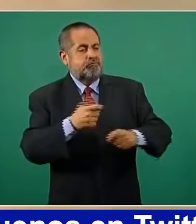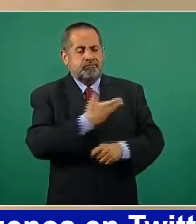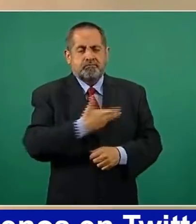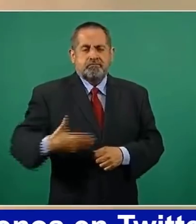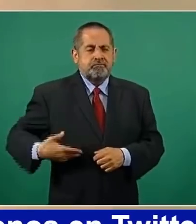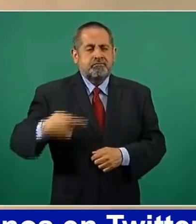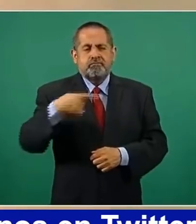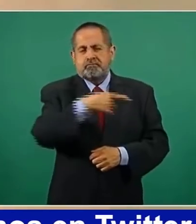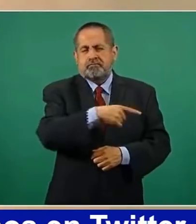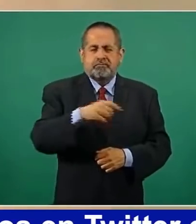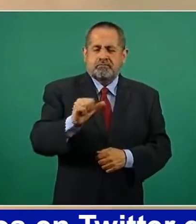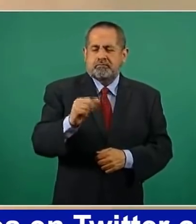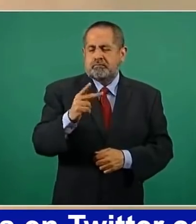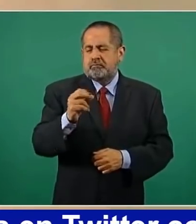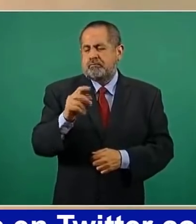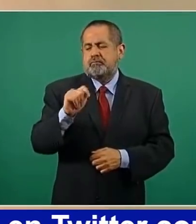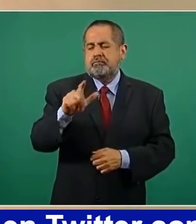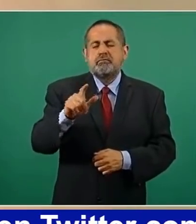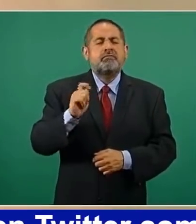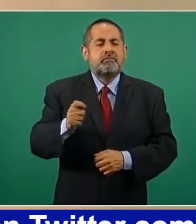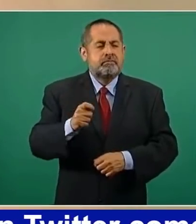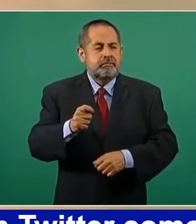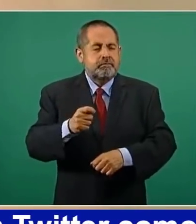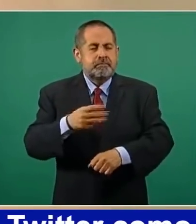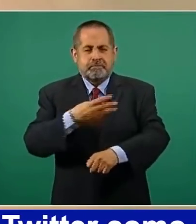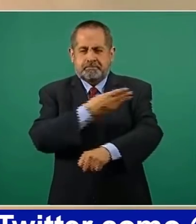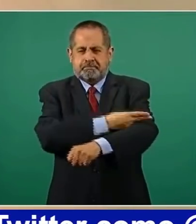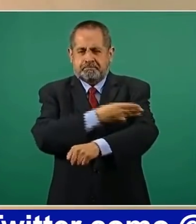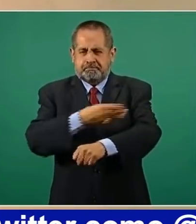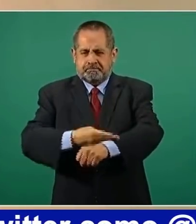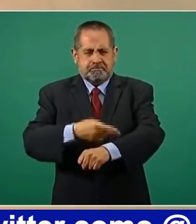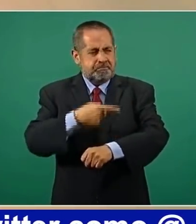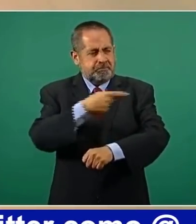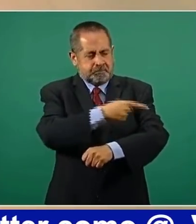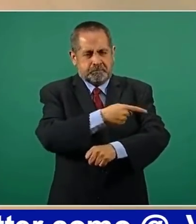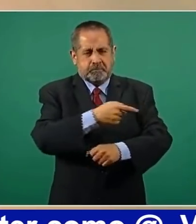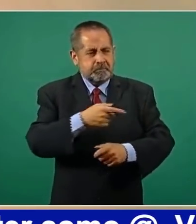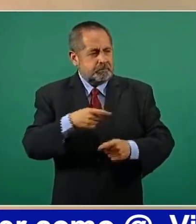democracia, Francisco I. Madero.